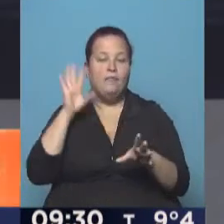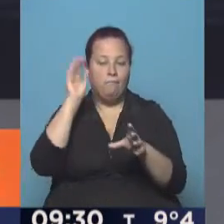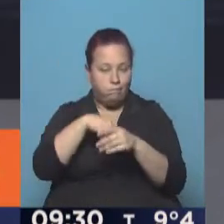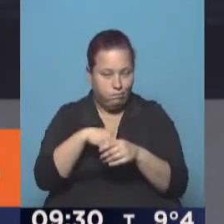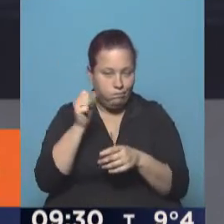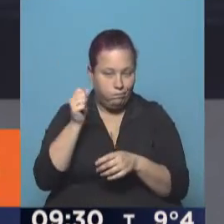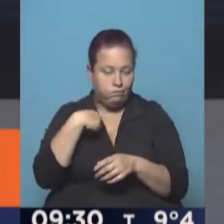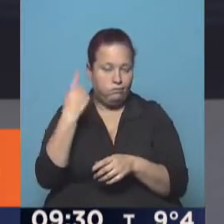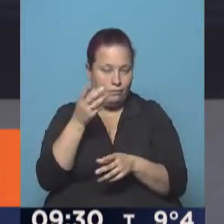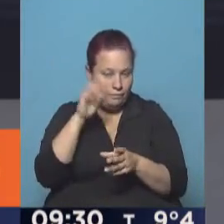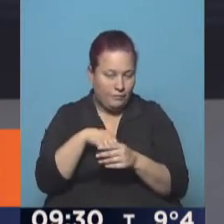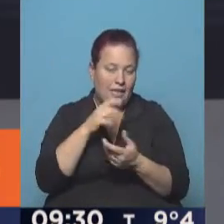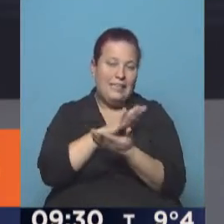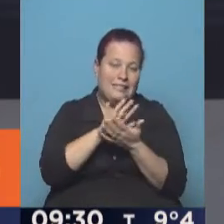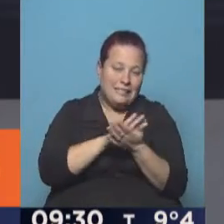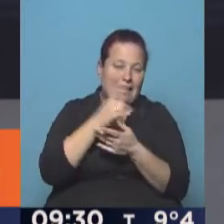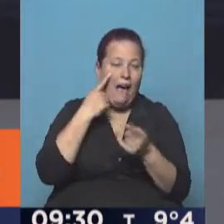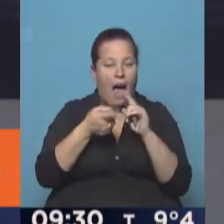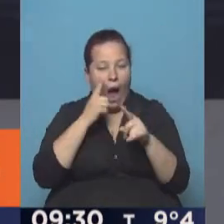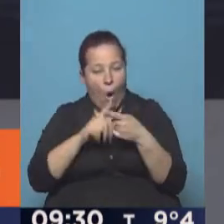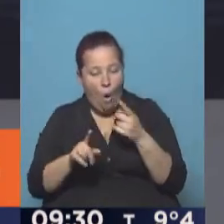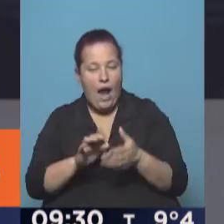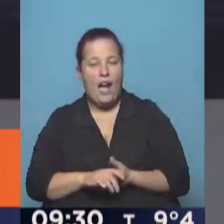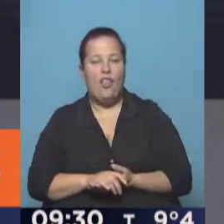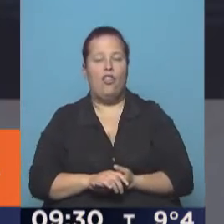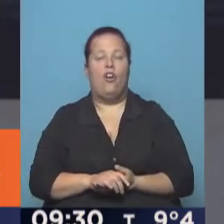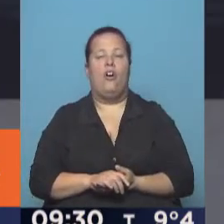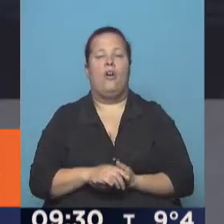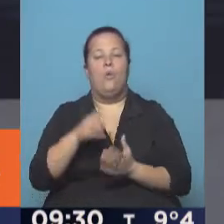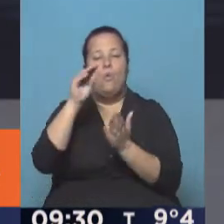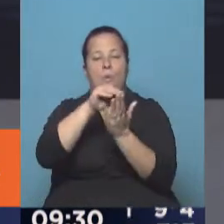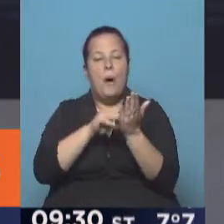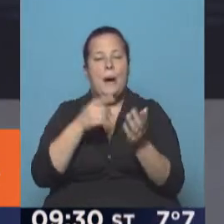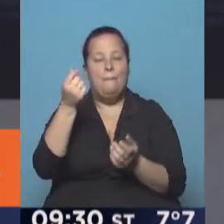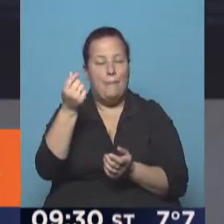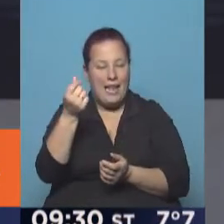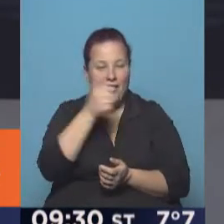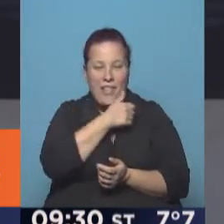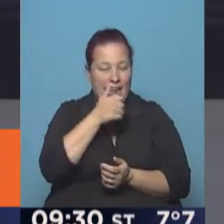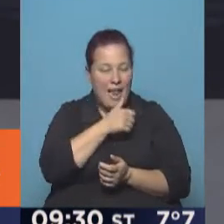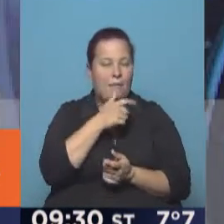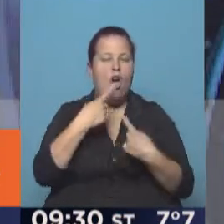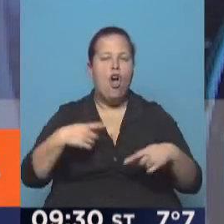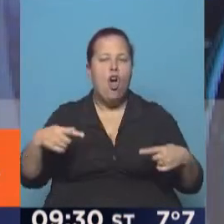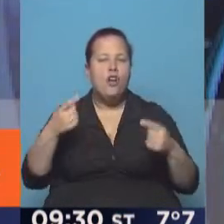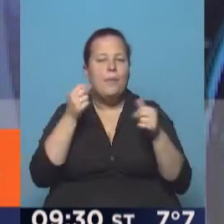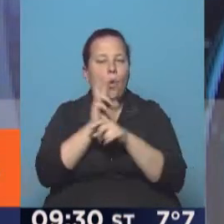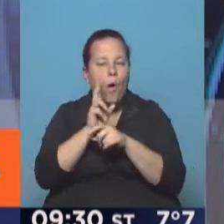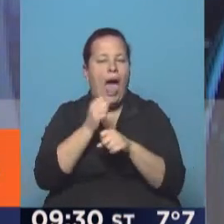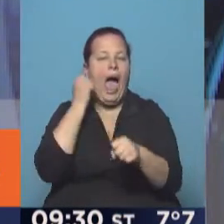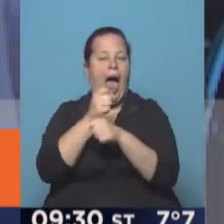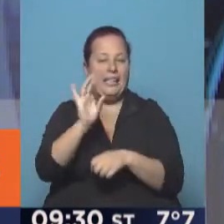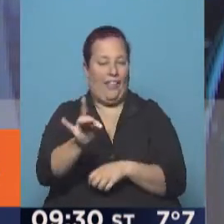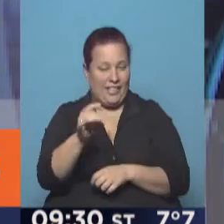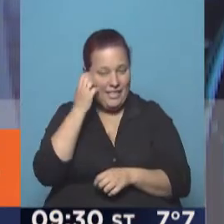participado en tratar de llegar a un acuerdo, en un vademecum con productos con precios cuidados hasta fin de